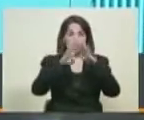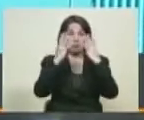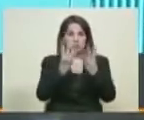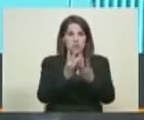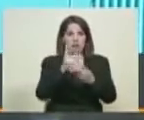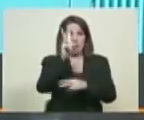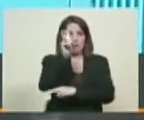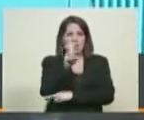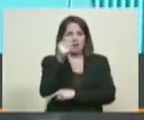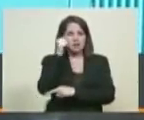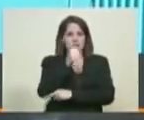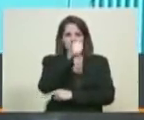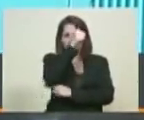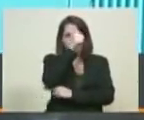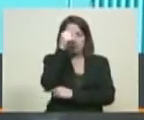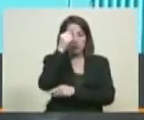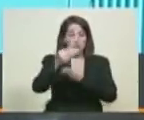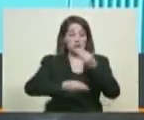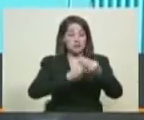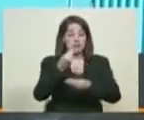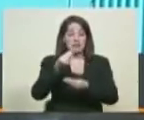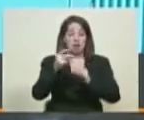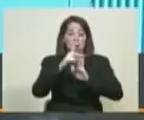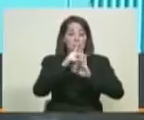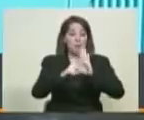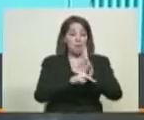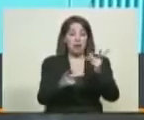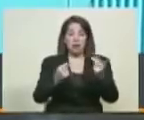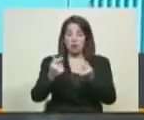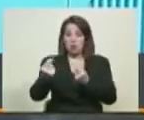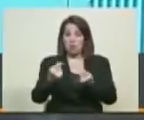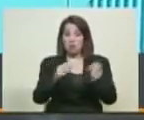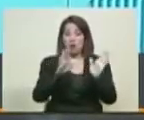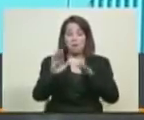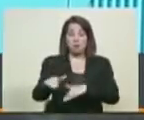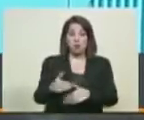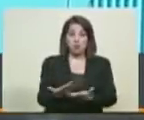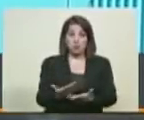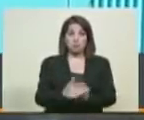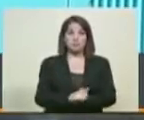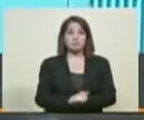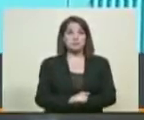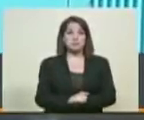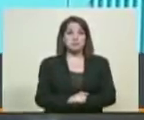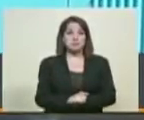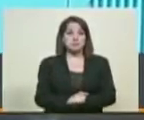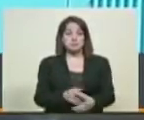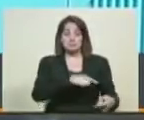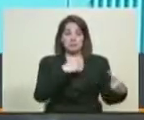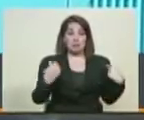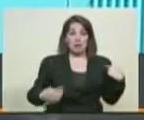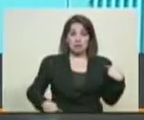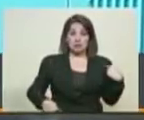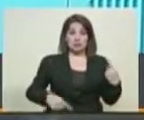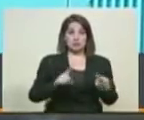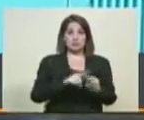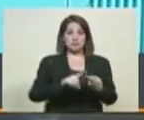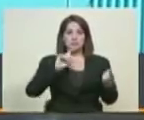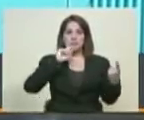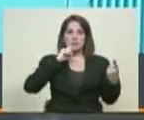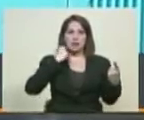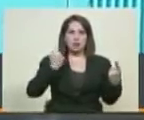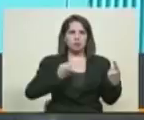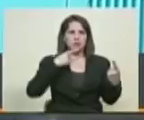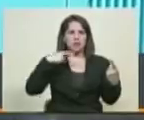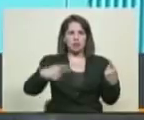viernes, sábado y domingo trabajando conmigo, apoyándome. Expertos de la China, de Rusia, de